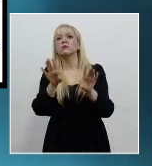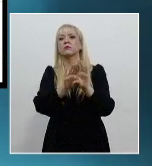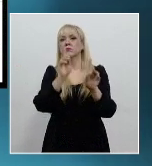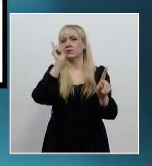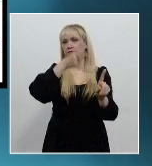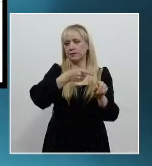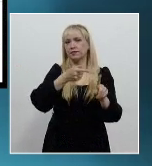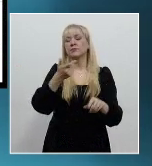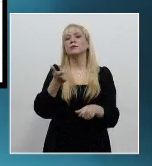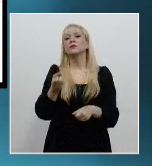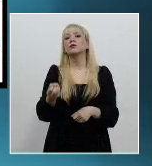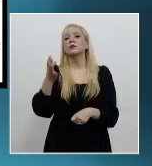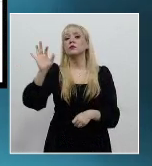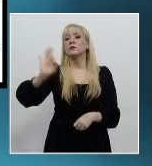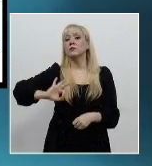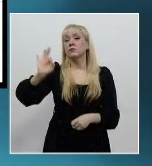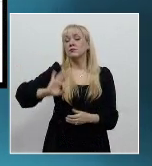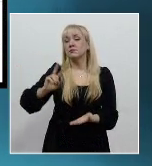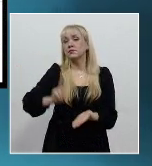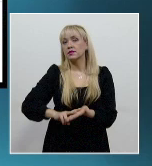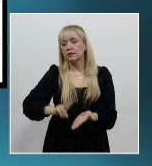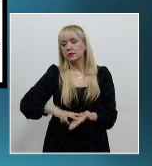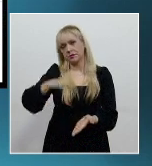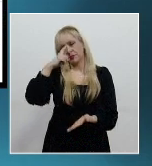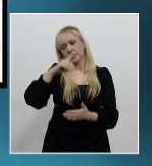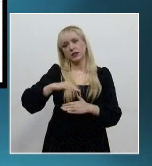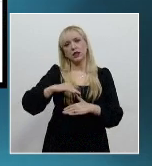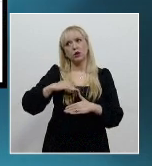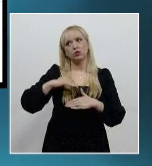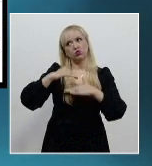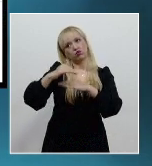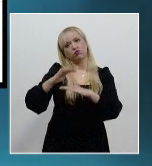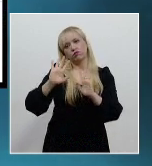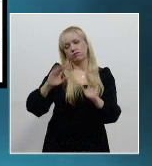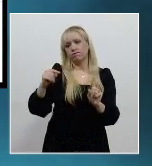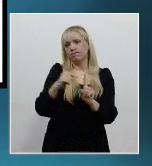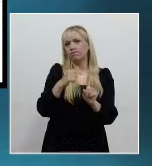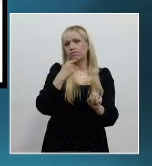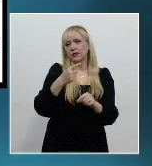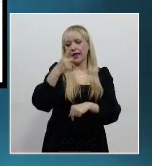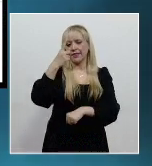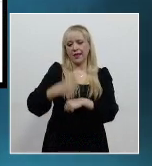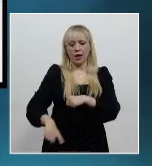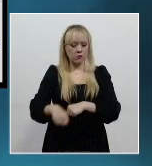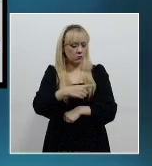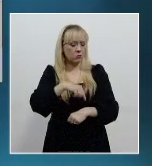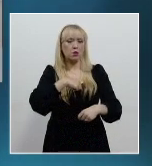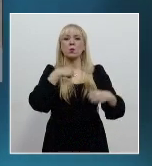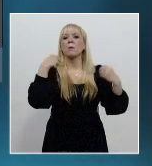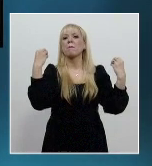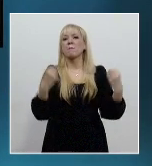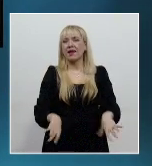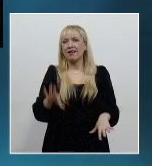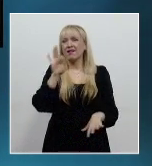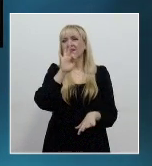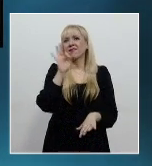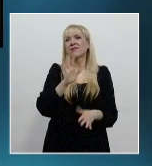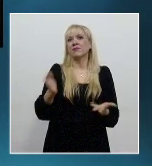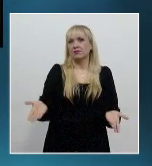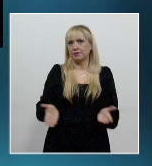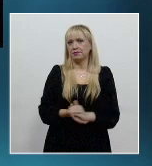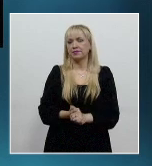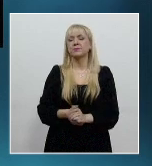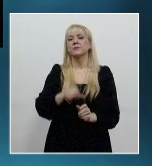un valor porcentual determinado y que pueda limitarse a la que corresponde al daño patrimonial. La primera sala también